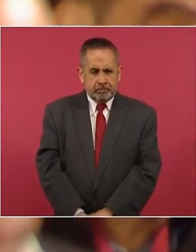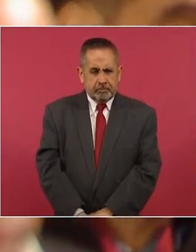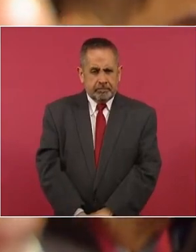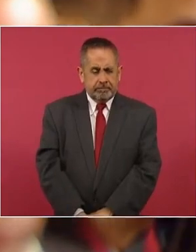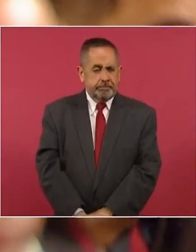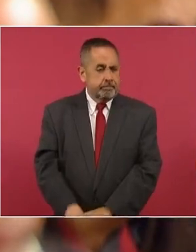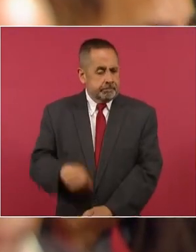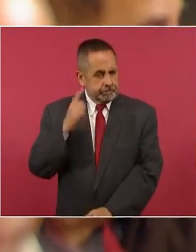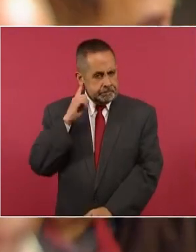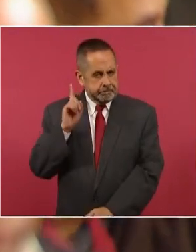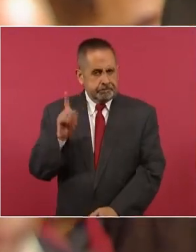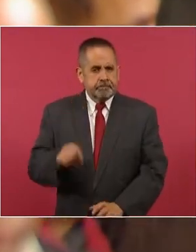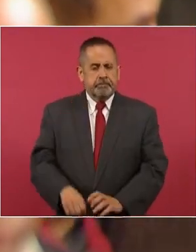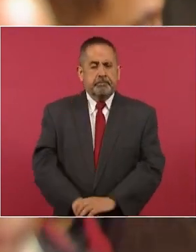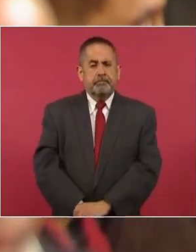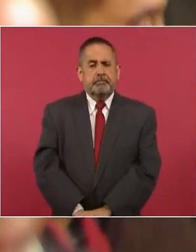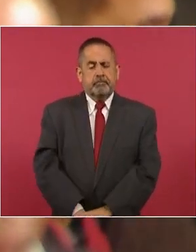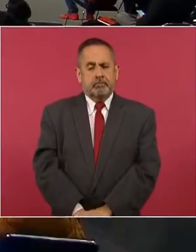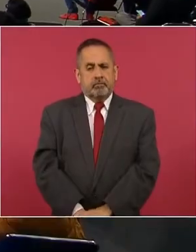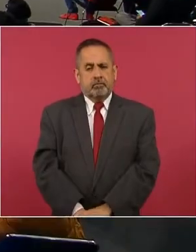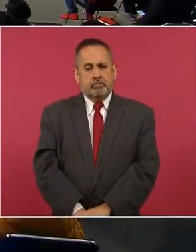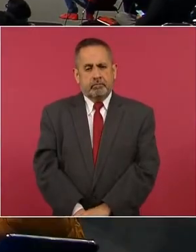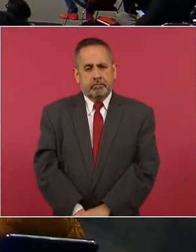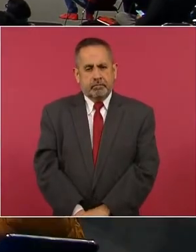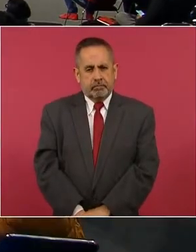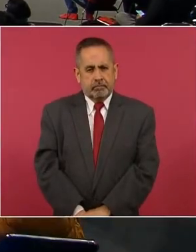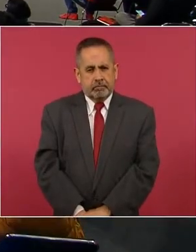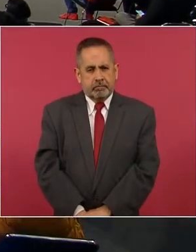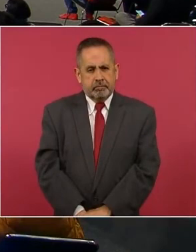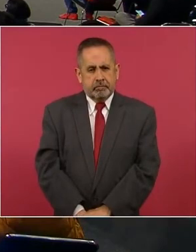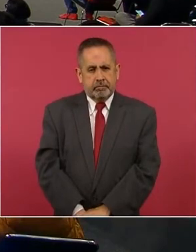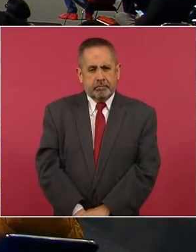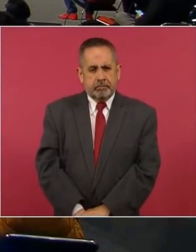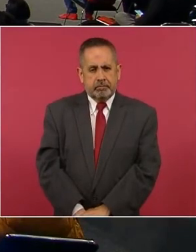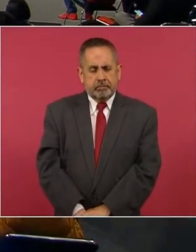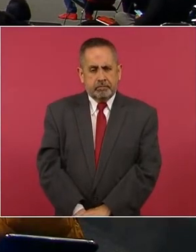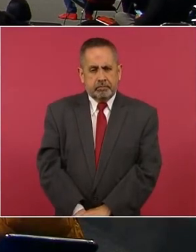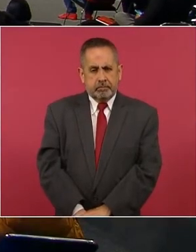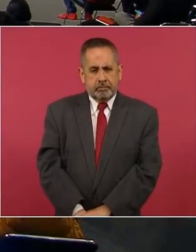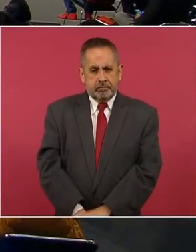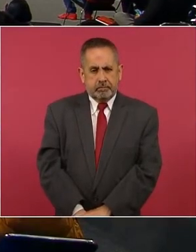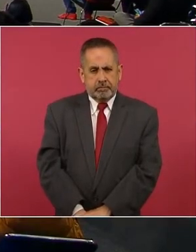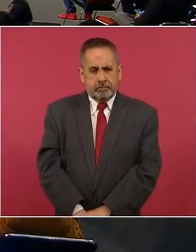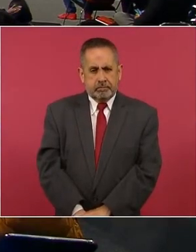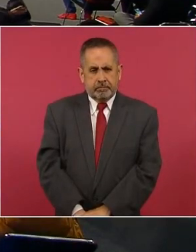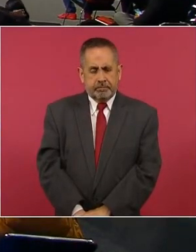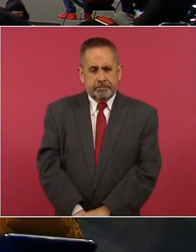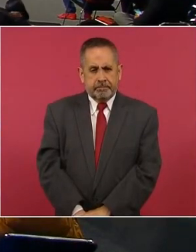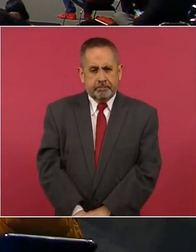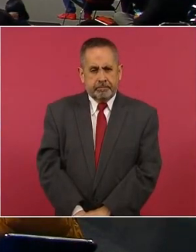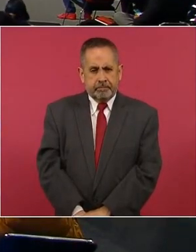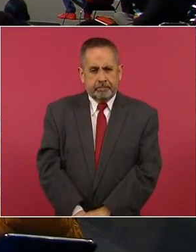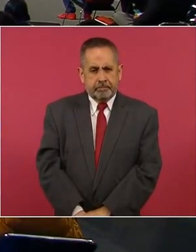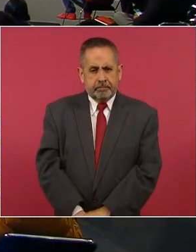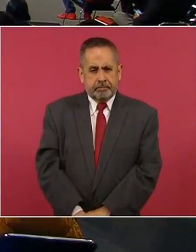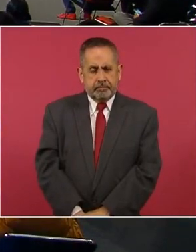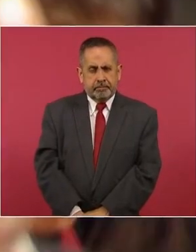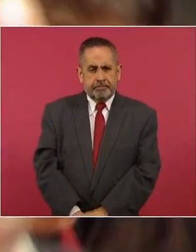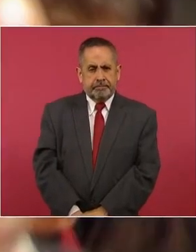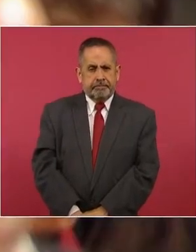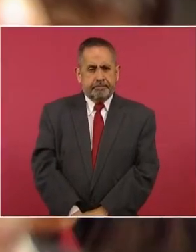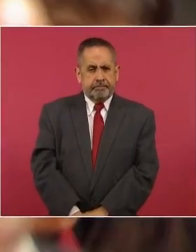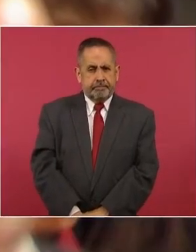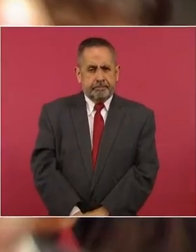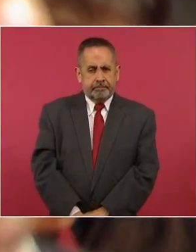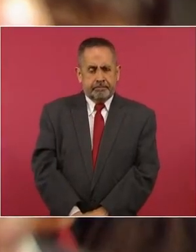voz lo que ha pasado cada una de las familias y así pueda, de igual manera, creemos que sí hay